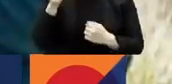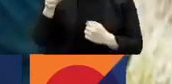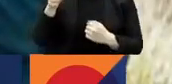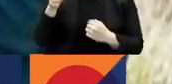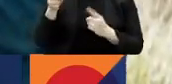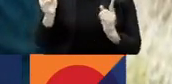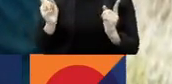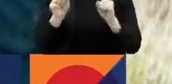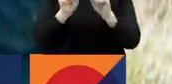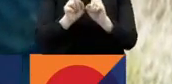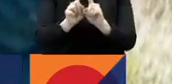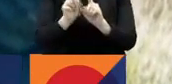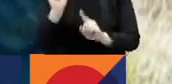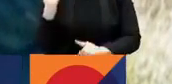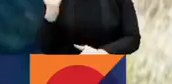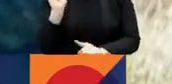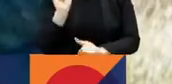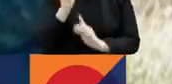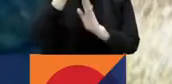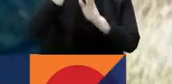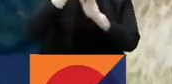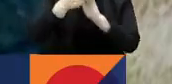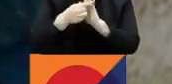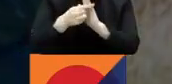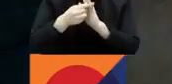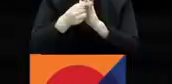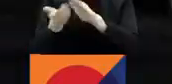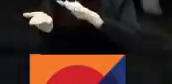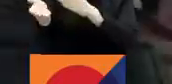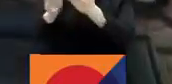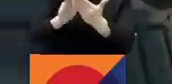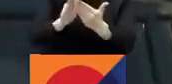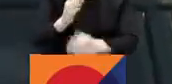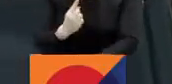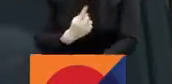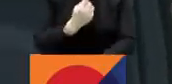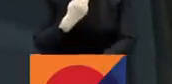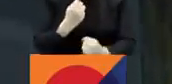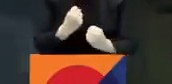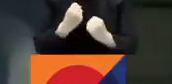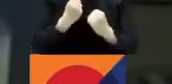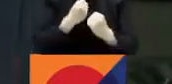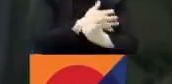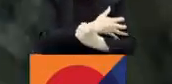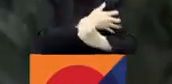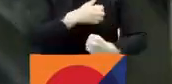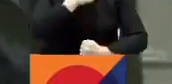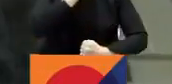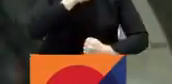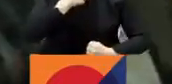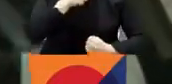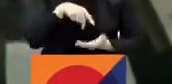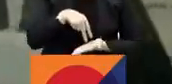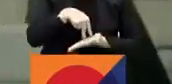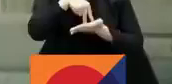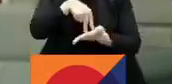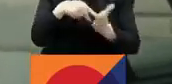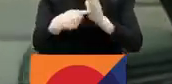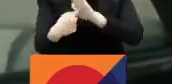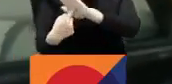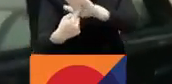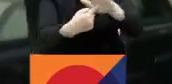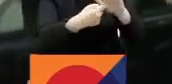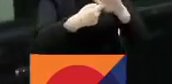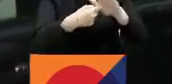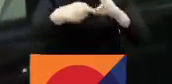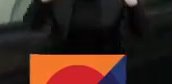estuvo acompañada de la fuerza que nunca la ha abandonado y de los miembros de la dinastía que forjó durante 73 años